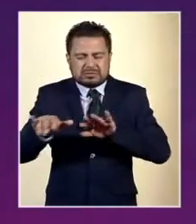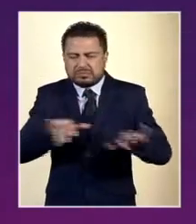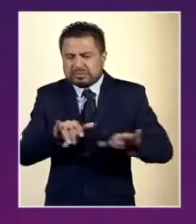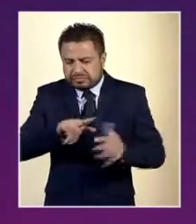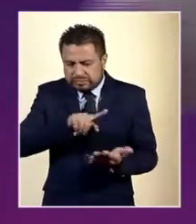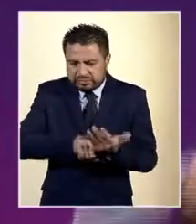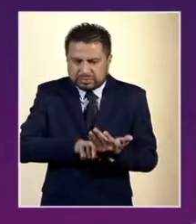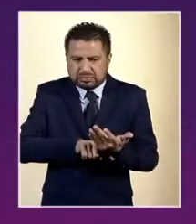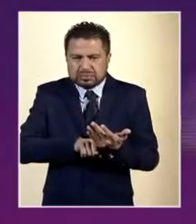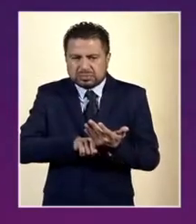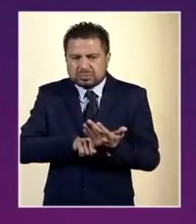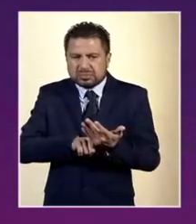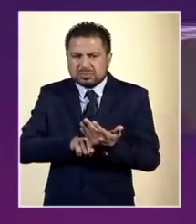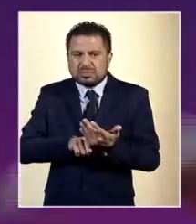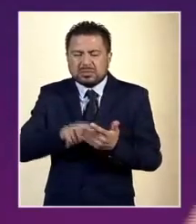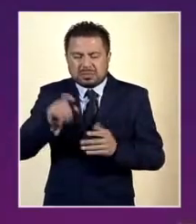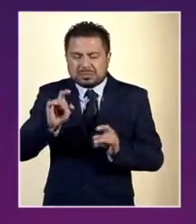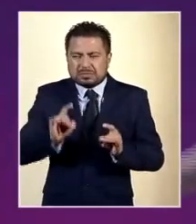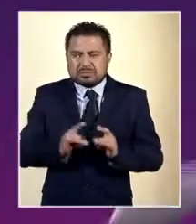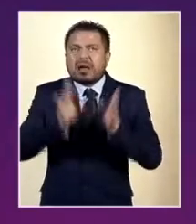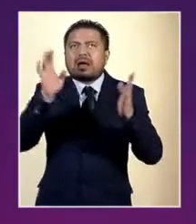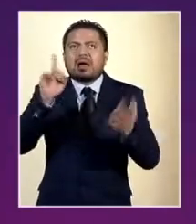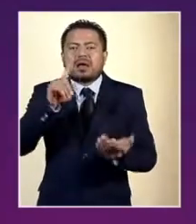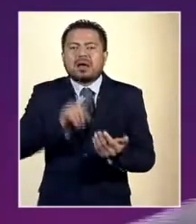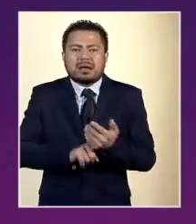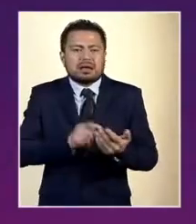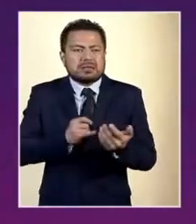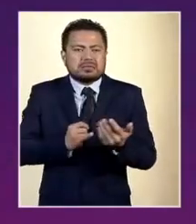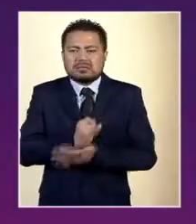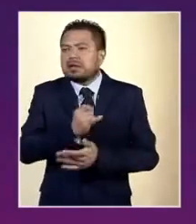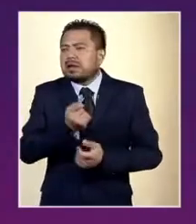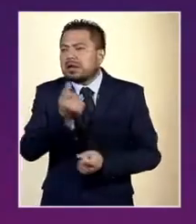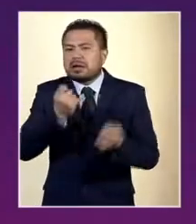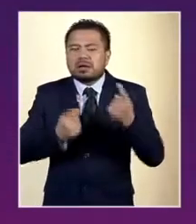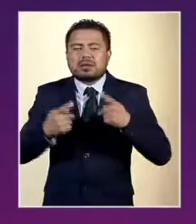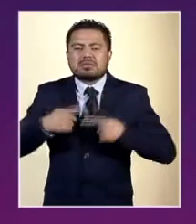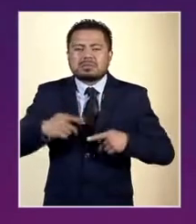el sistema vota de repente determinadas